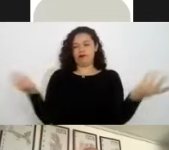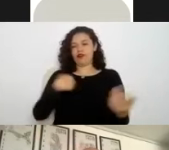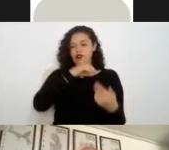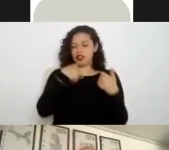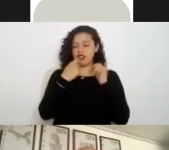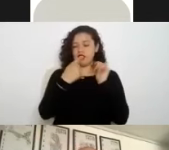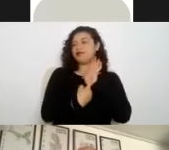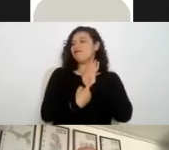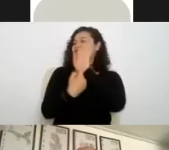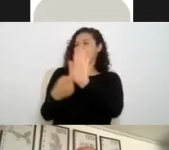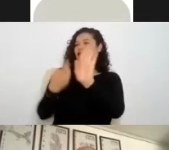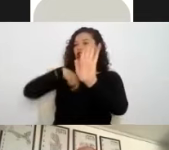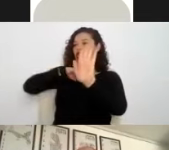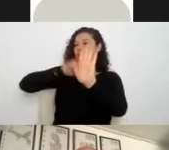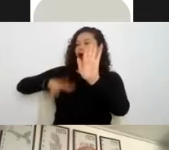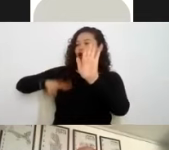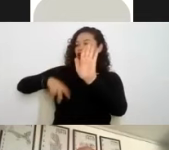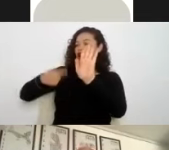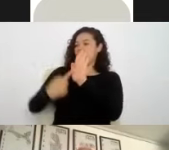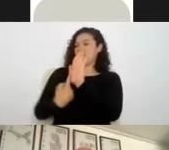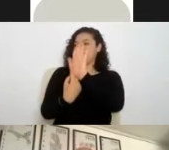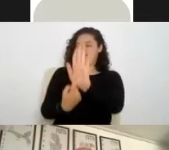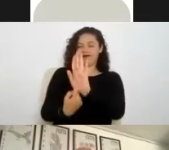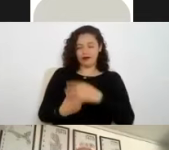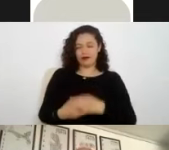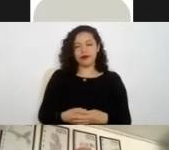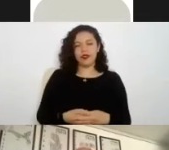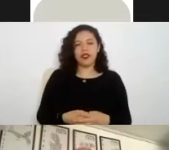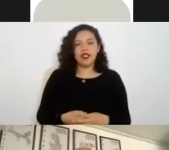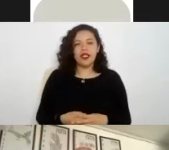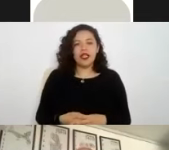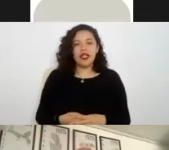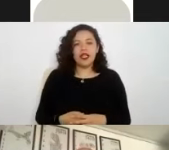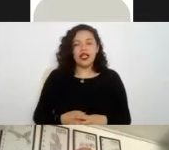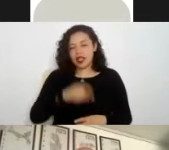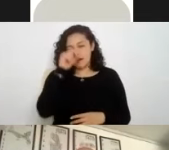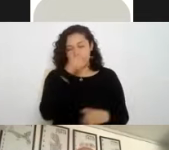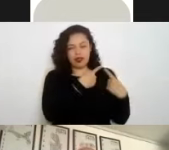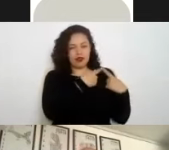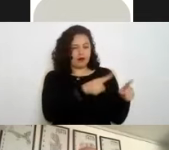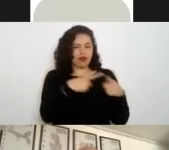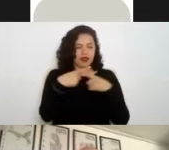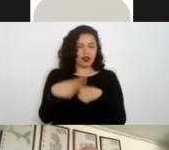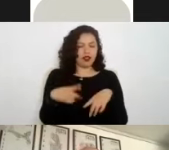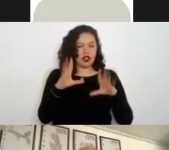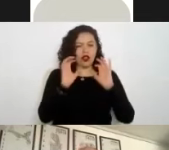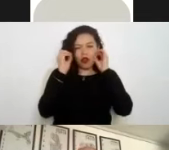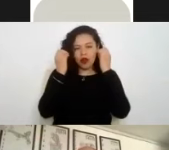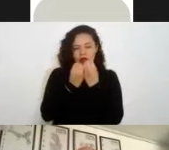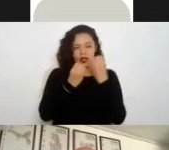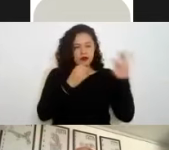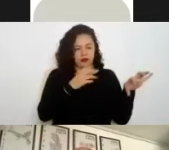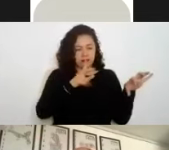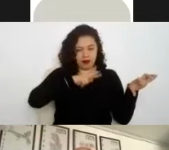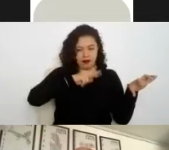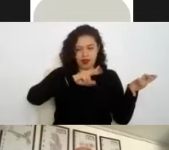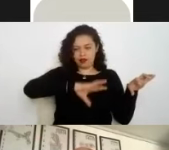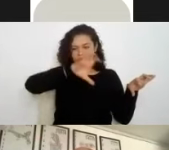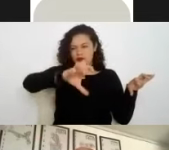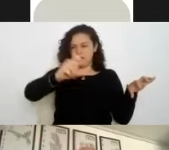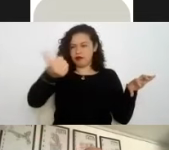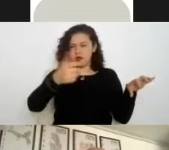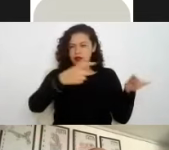el valor extra que ofrecemos y pues que también vean ese diferenciador que hay entre mi organización y las demás. La parte del branding,